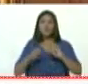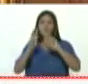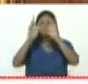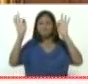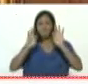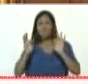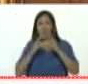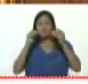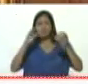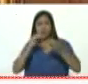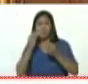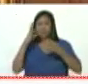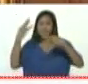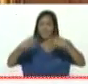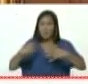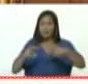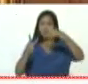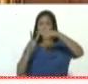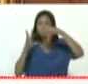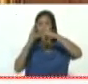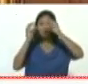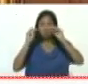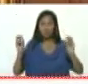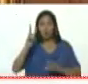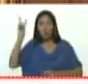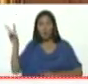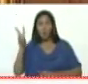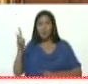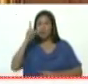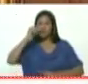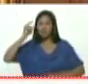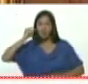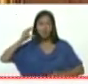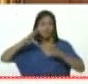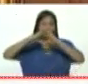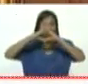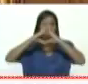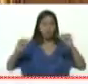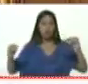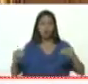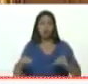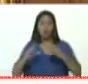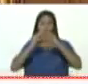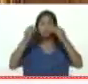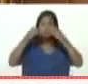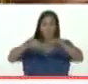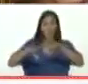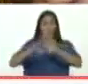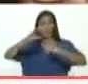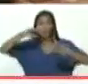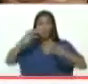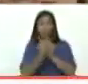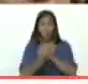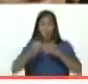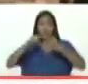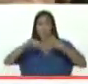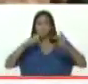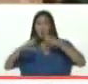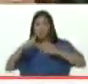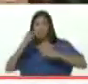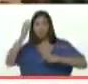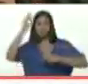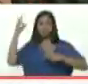para que sea un canal verdaderamente de todos los venezolanos, de todas las venezolanas, con toda su expresión cultural, política,